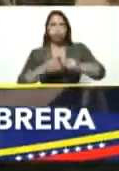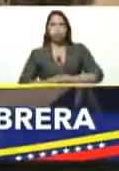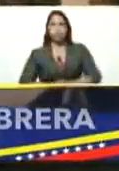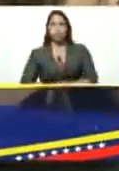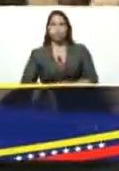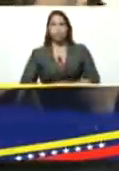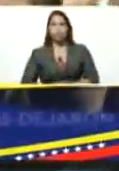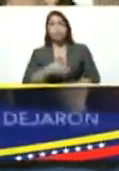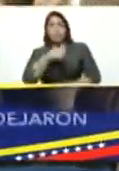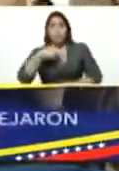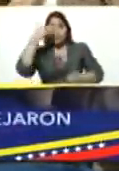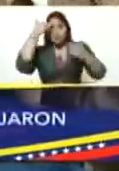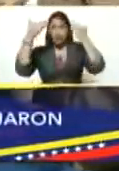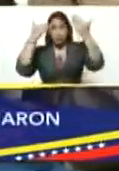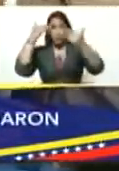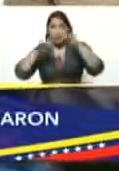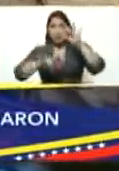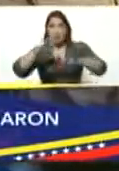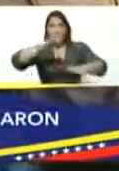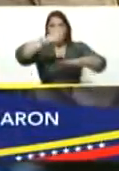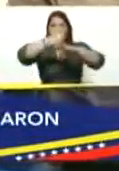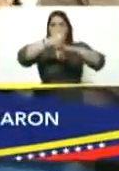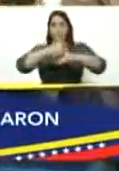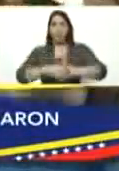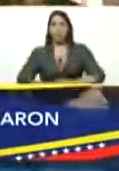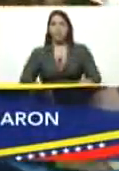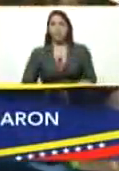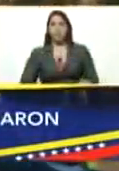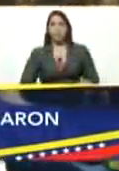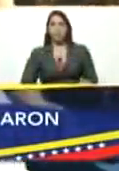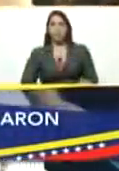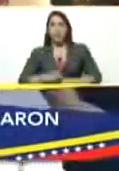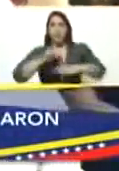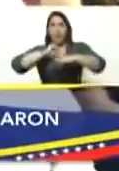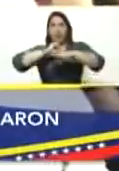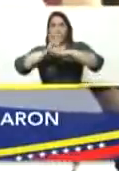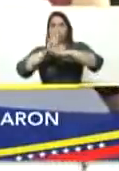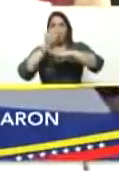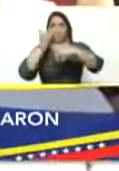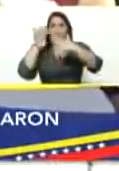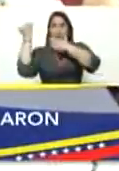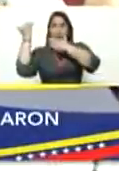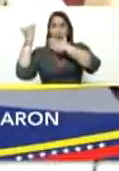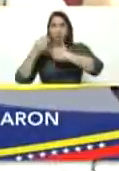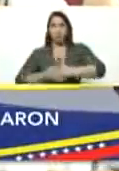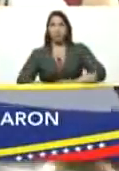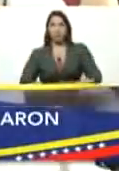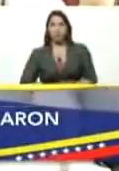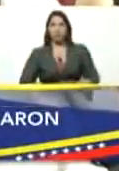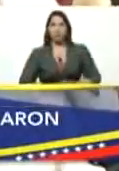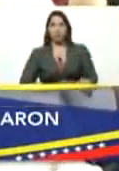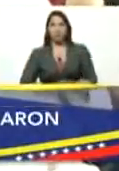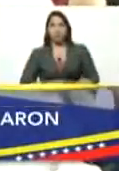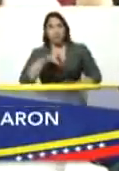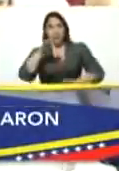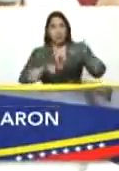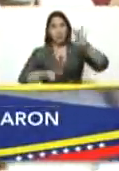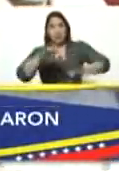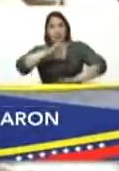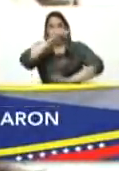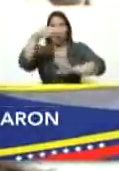quiero saludar al secretario general de la alianza bolivariana para los pueblos de nuestra américa secretario